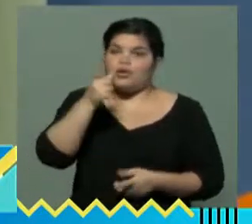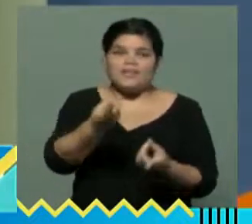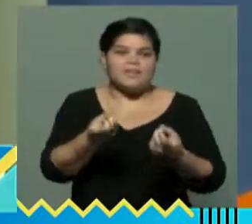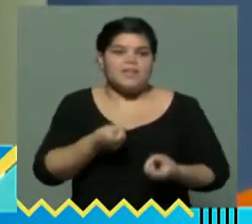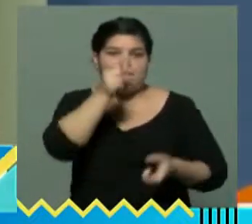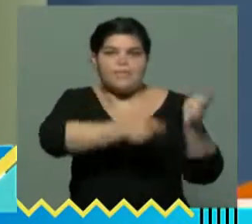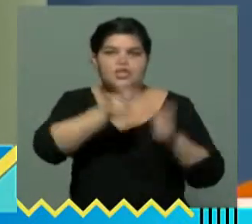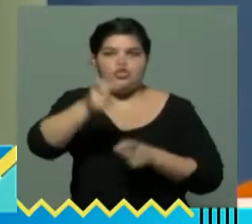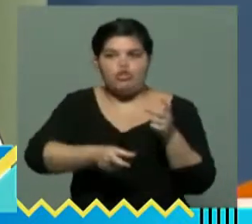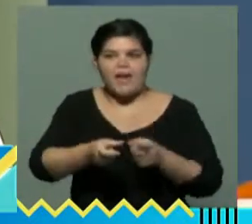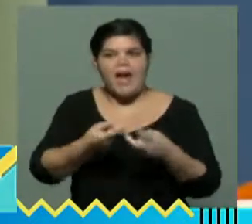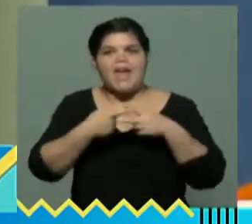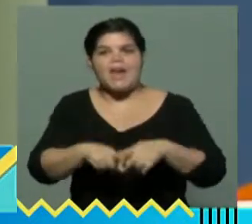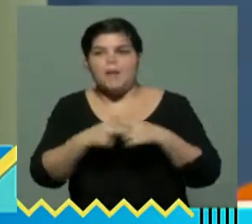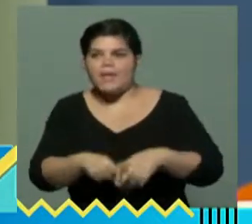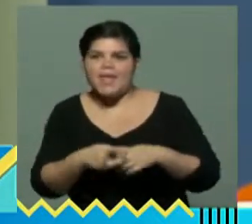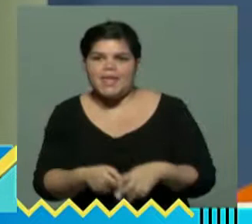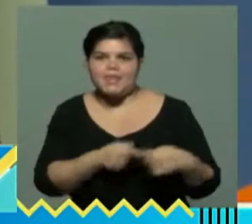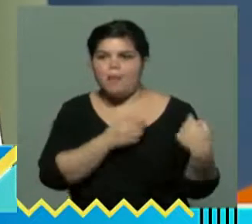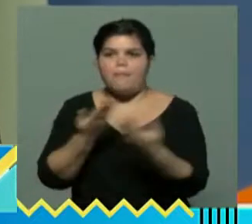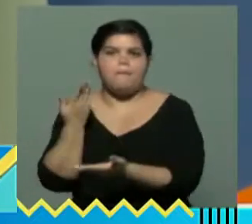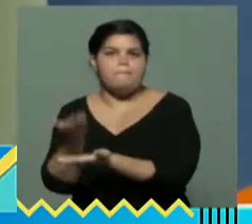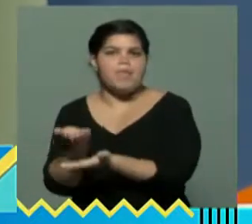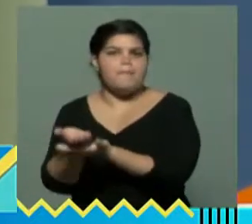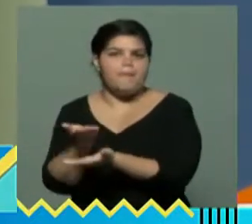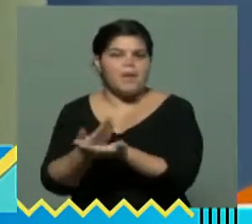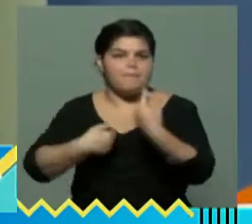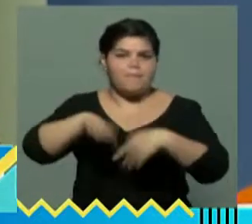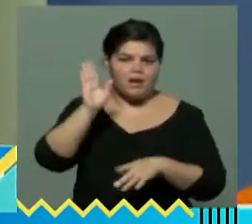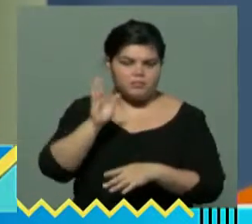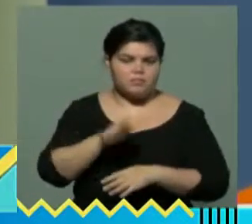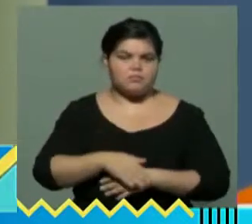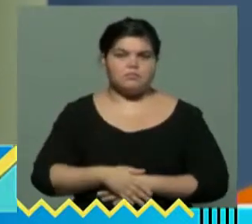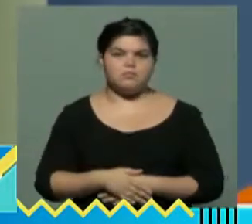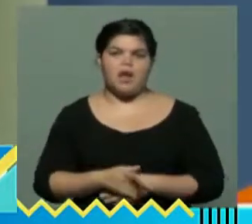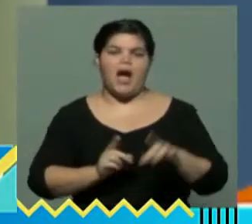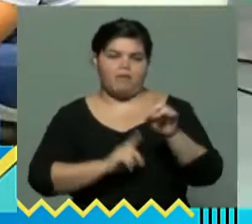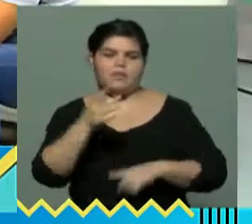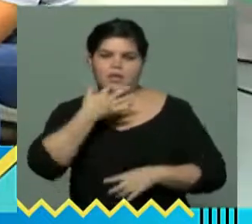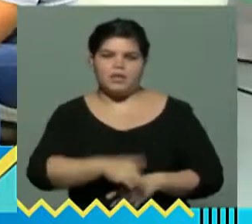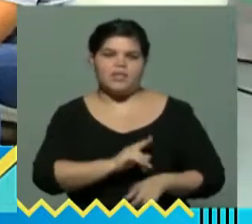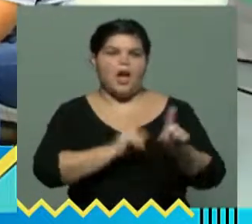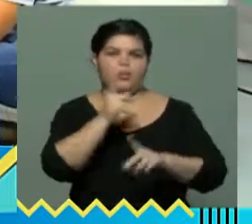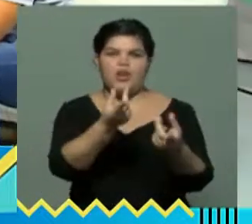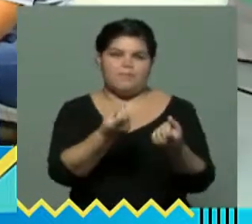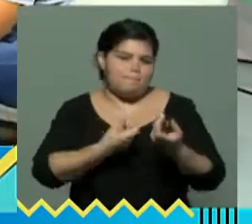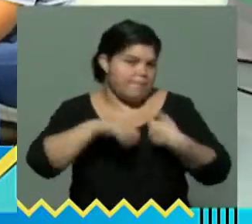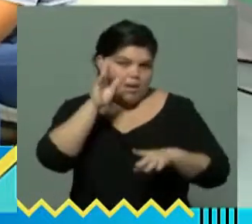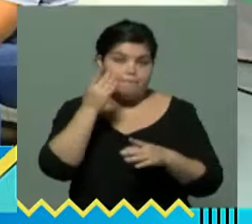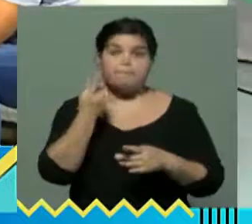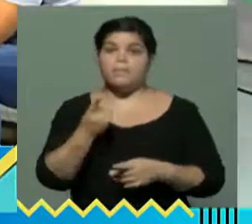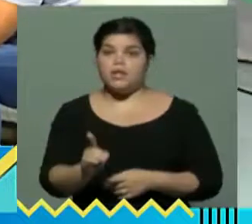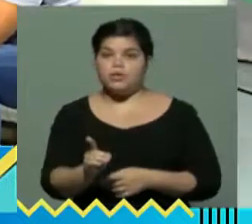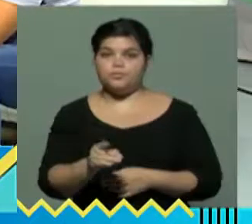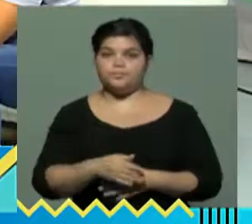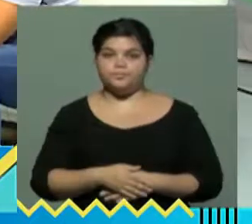buscar herramientas, con todo el nivel de decepción que tiene la gente, que es comprensible en ciertos casos, va a ser muy difícil. Entonces, a ver,